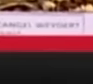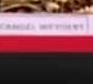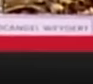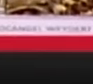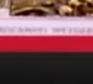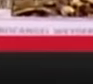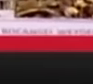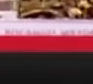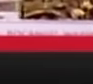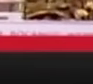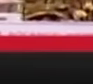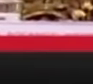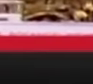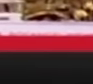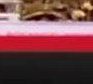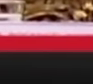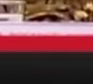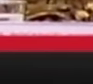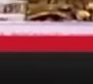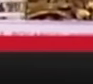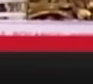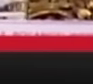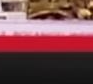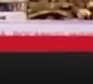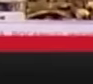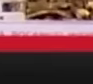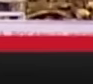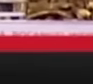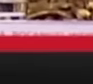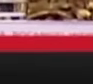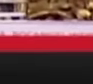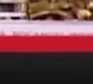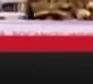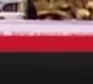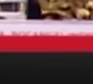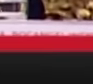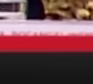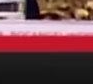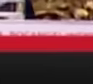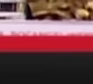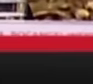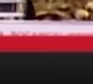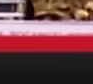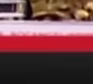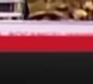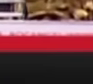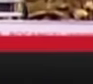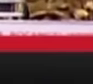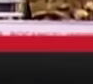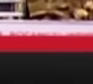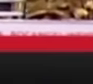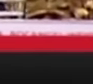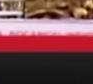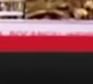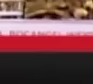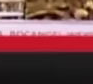chipivos, que esto estaban dentro del proyecto de Río Verde. Nosotros vamos a hacer algunas precisiones al